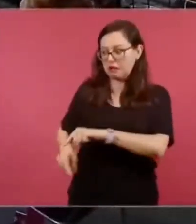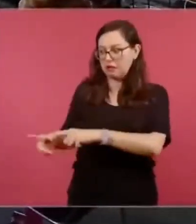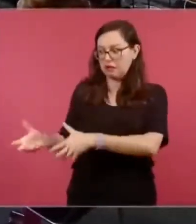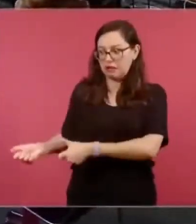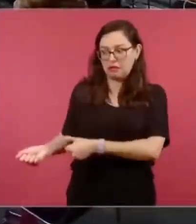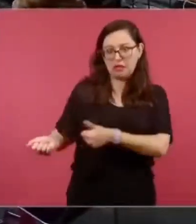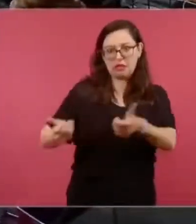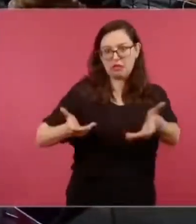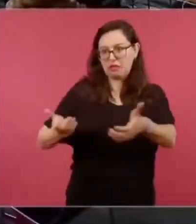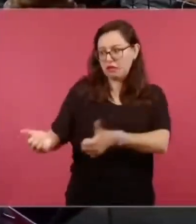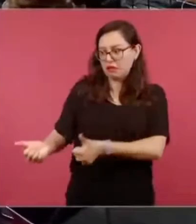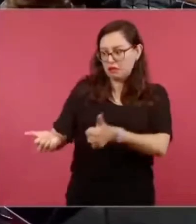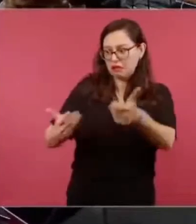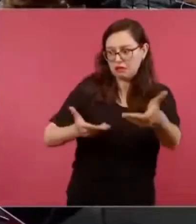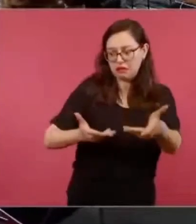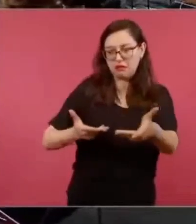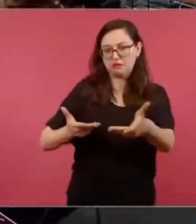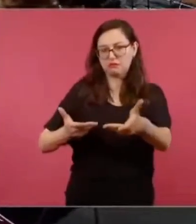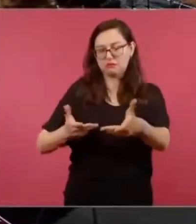el petróleo,